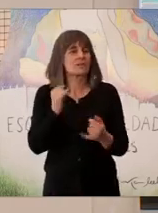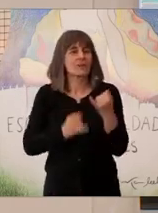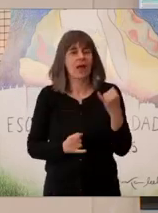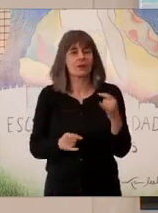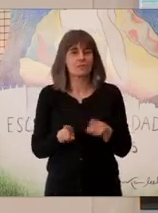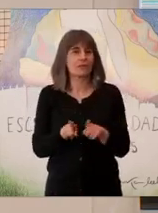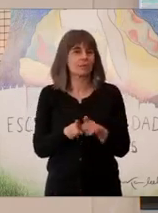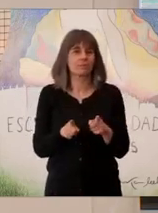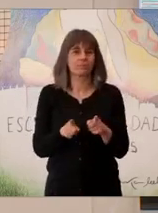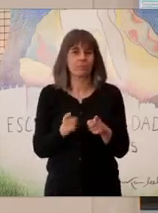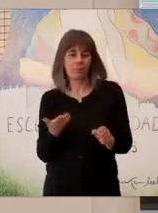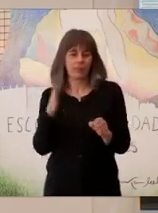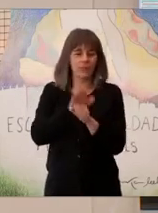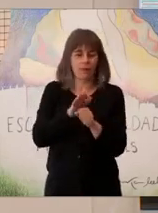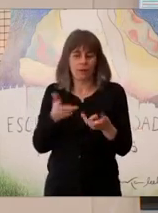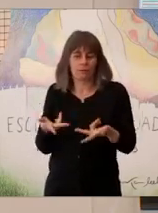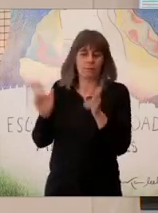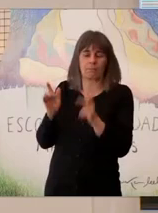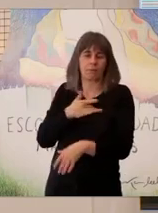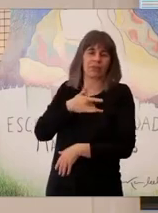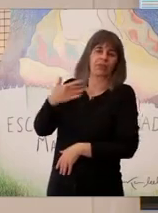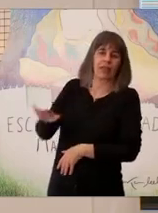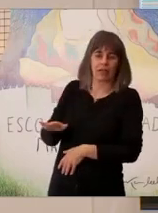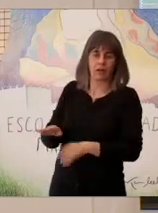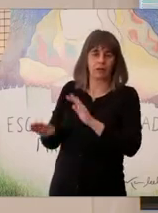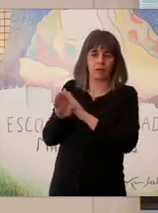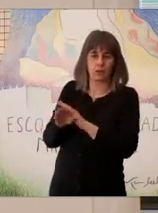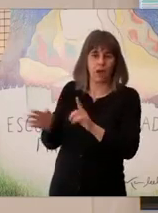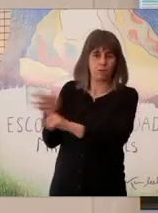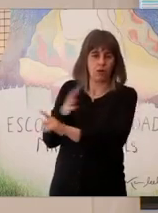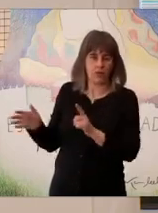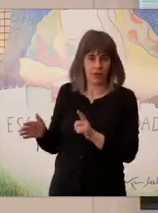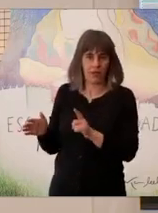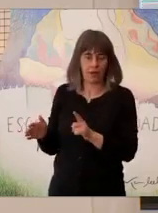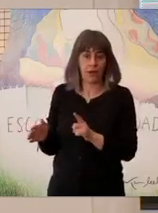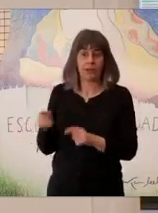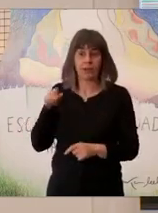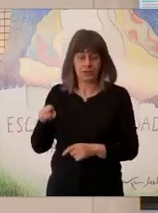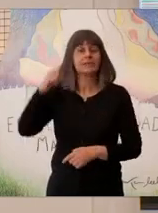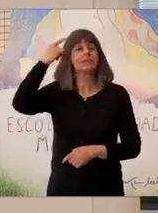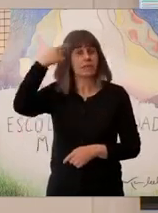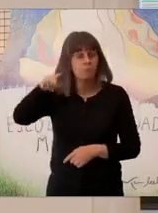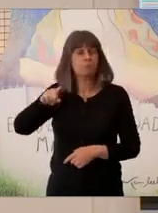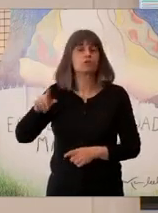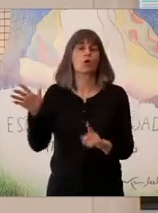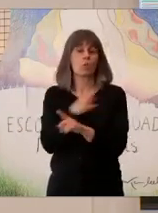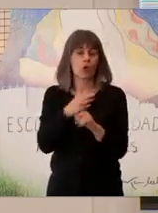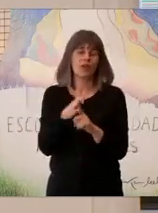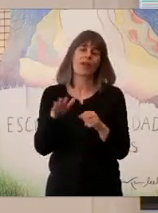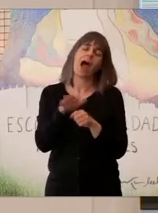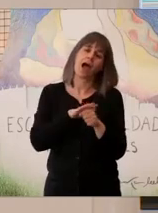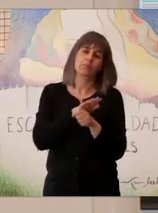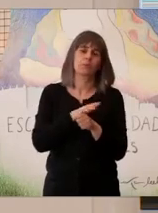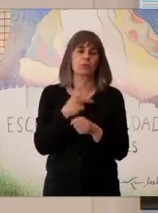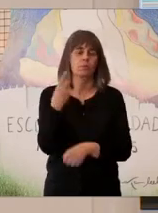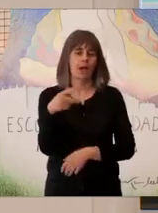manera consintiendo que esa violencia se perpetúe. Y sabemos que es una violencia, cuando hablamos de la violencia en el ámbito de la pareja o